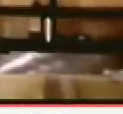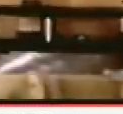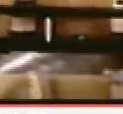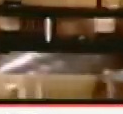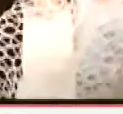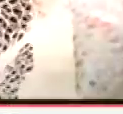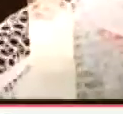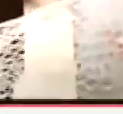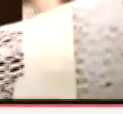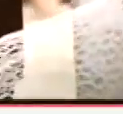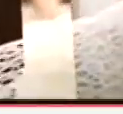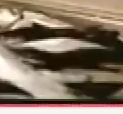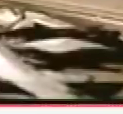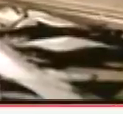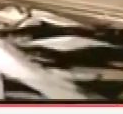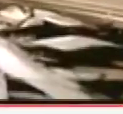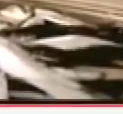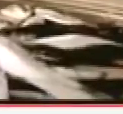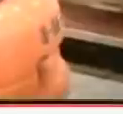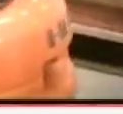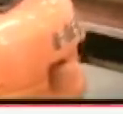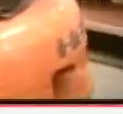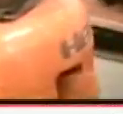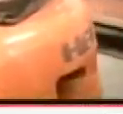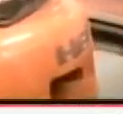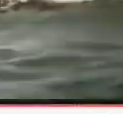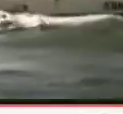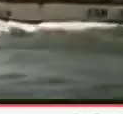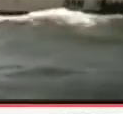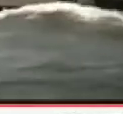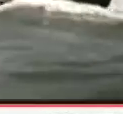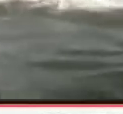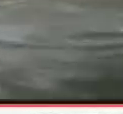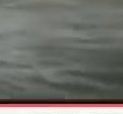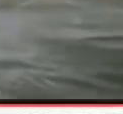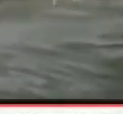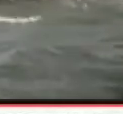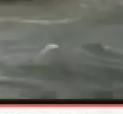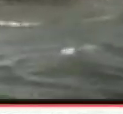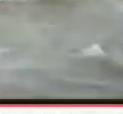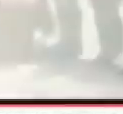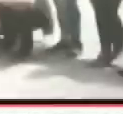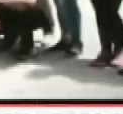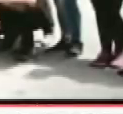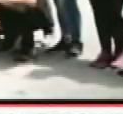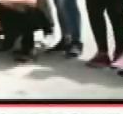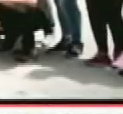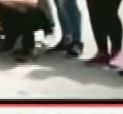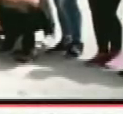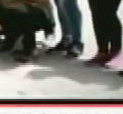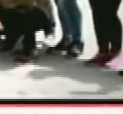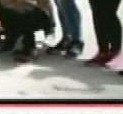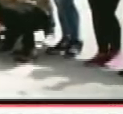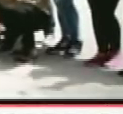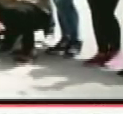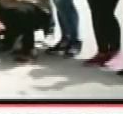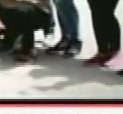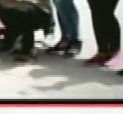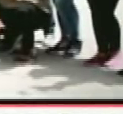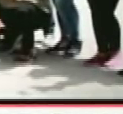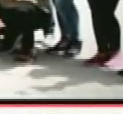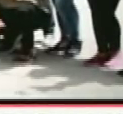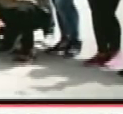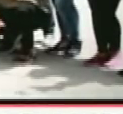la suprema felicidad de los hombres y mujeres que se enrumban a una patria potencia. ¡Comuna